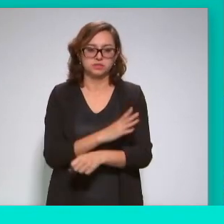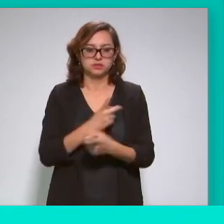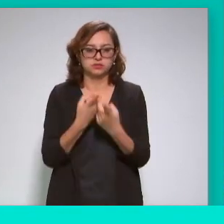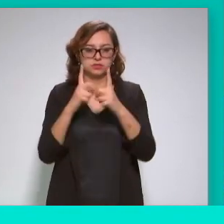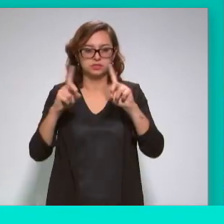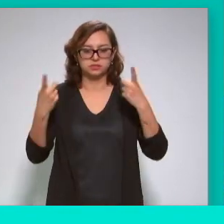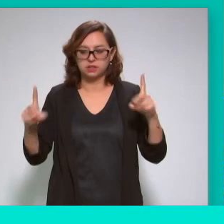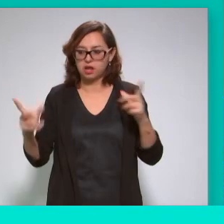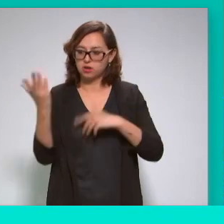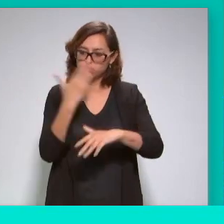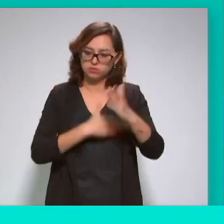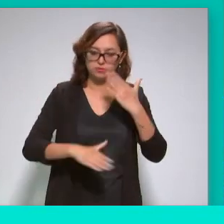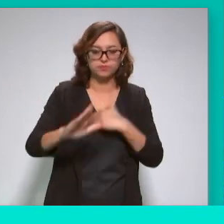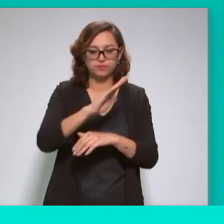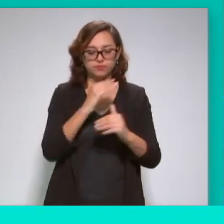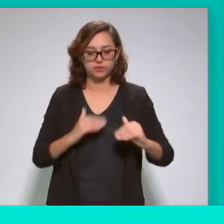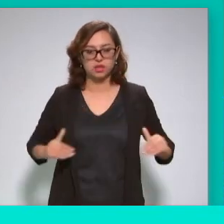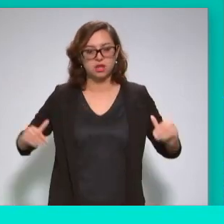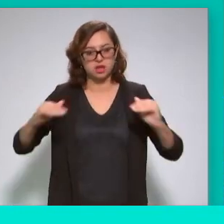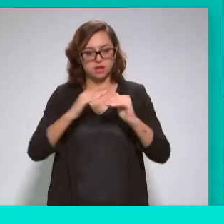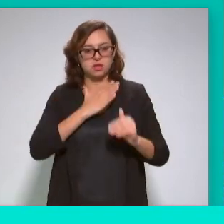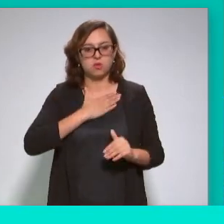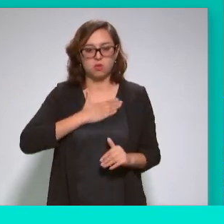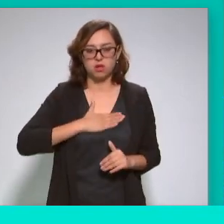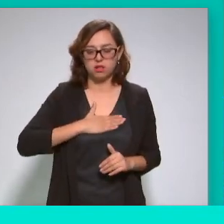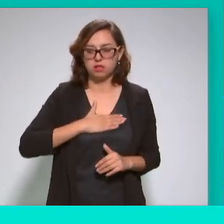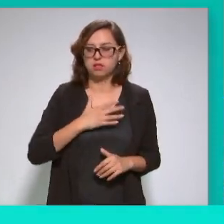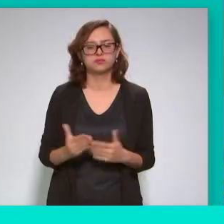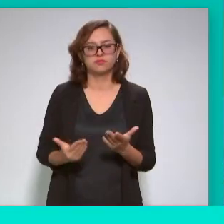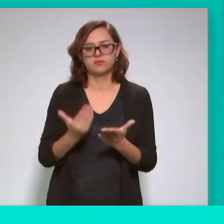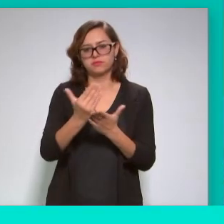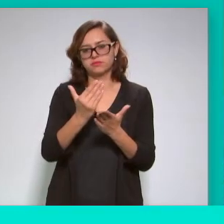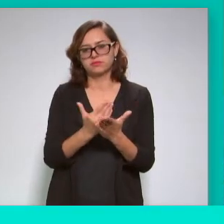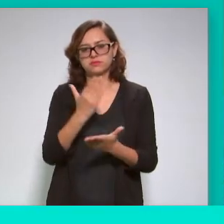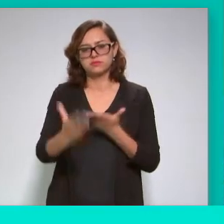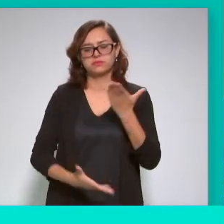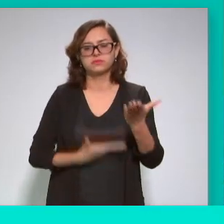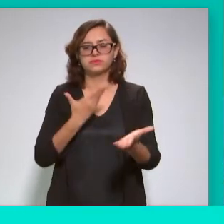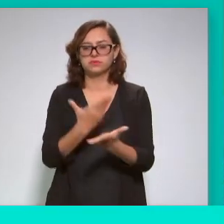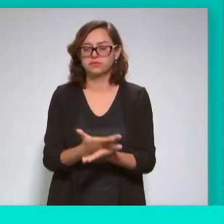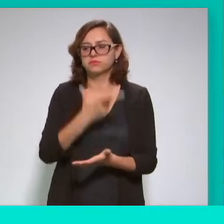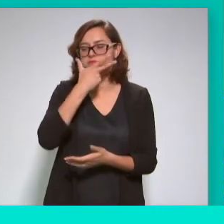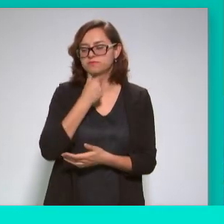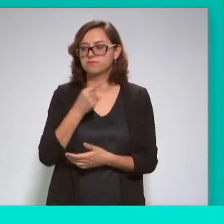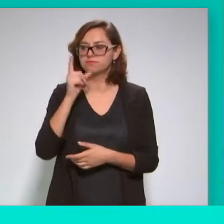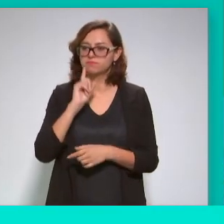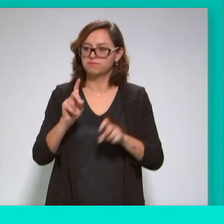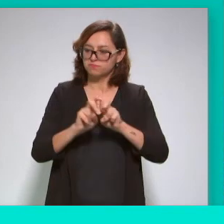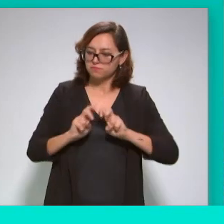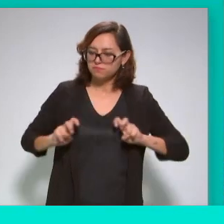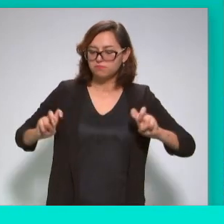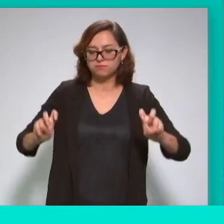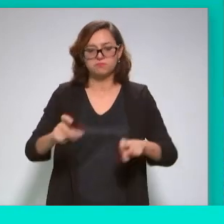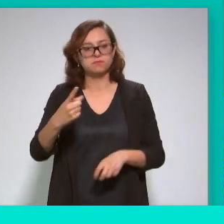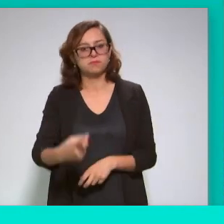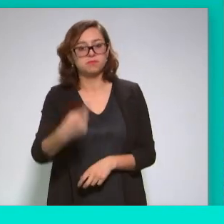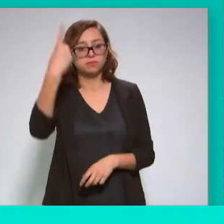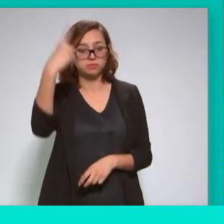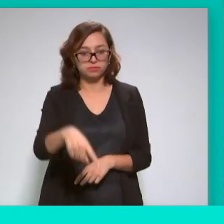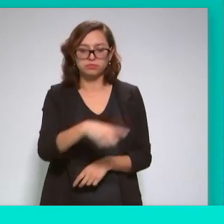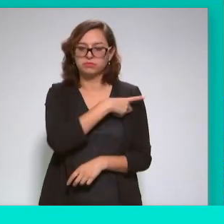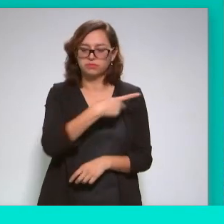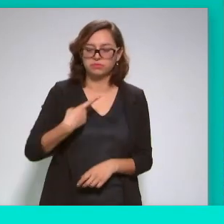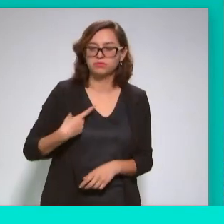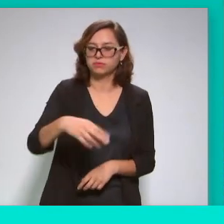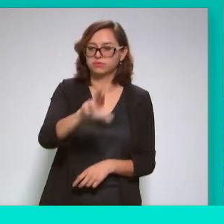conforme a los principios de igualdad y de no discriminación pongo a su consideración ordenar al sujeto obligado que